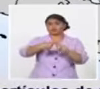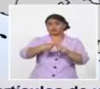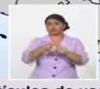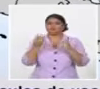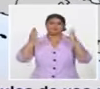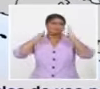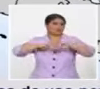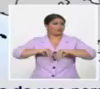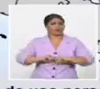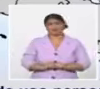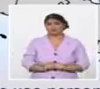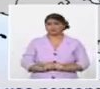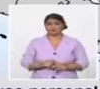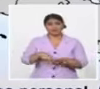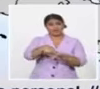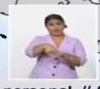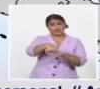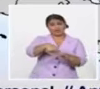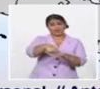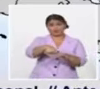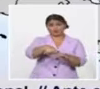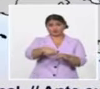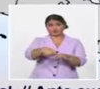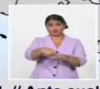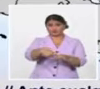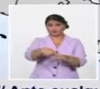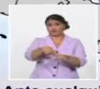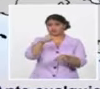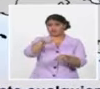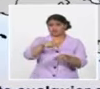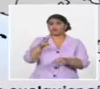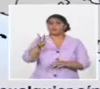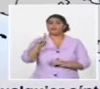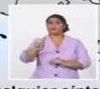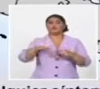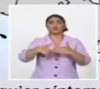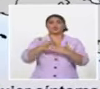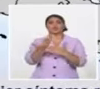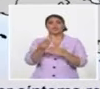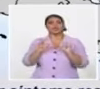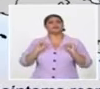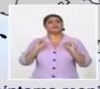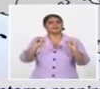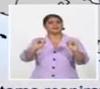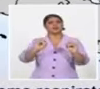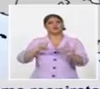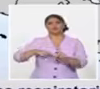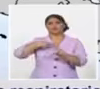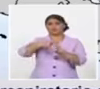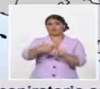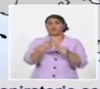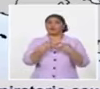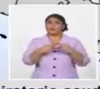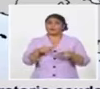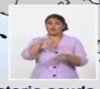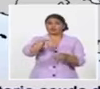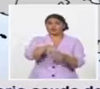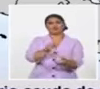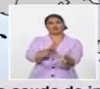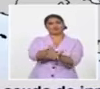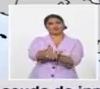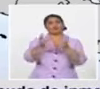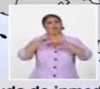pues evidencia un buen control de la pandemia, que ellos no disminuyen las medidas que tienen